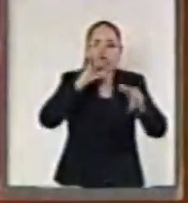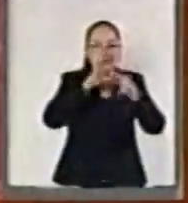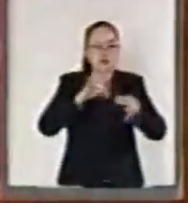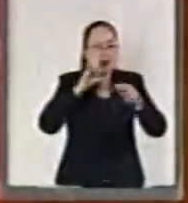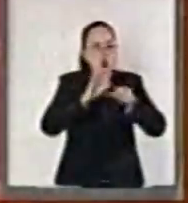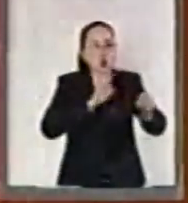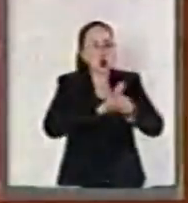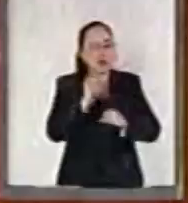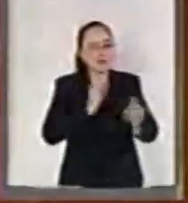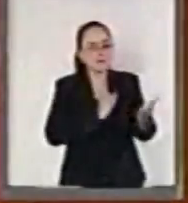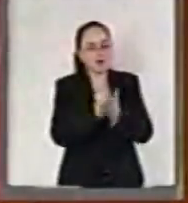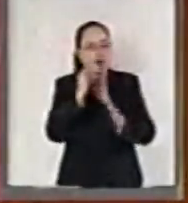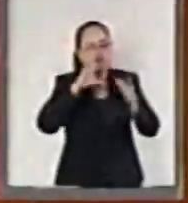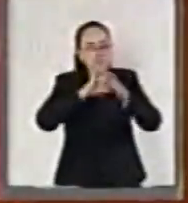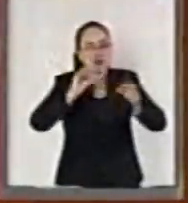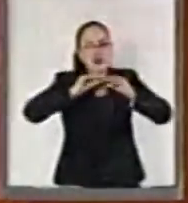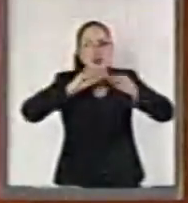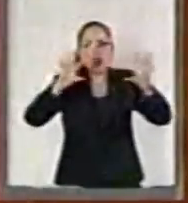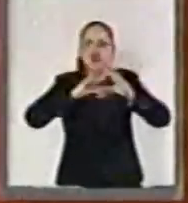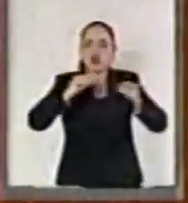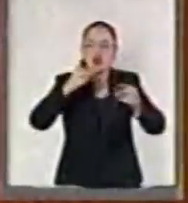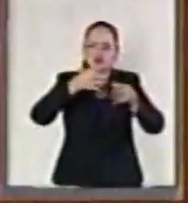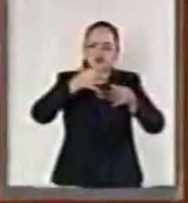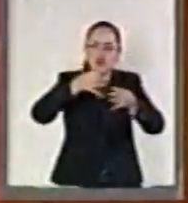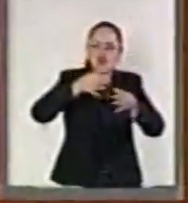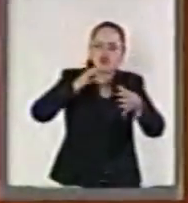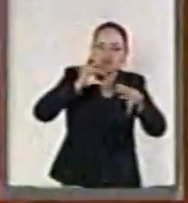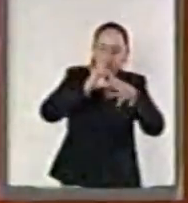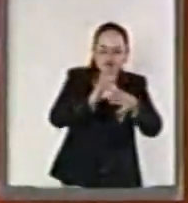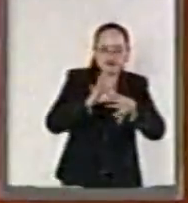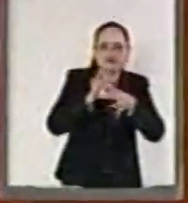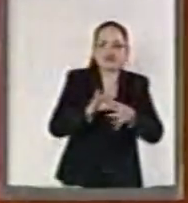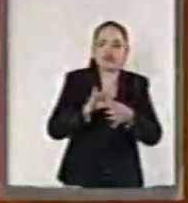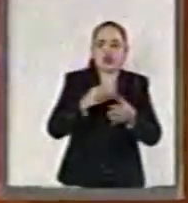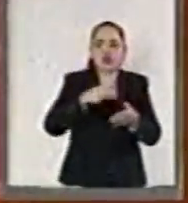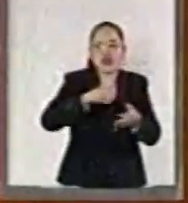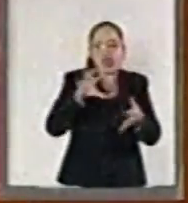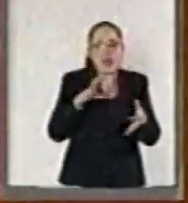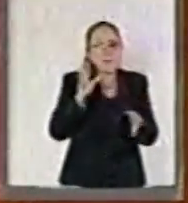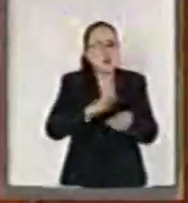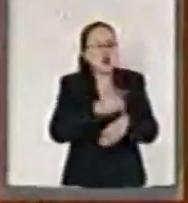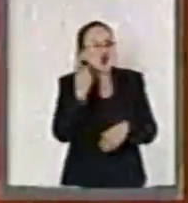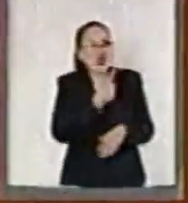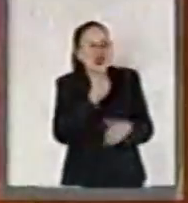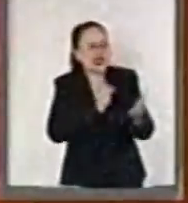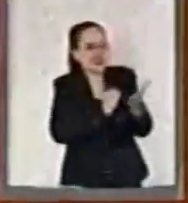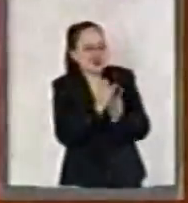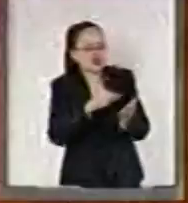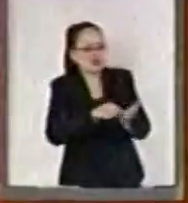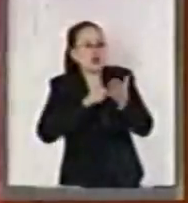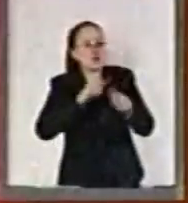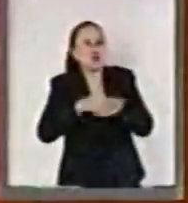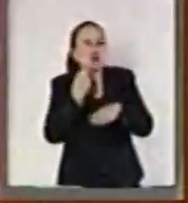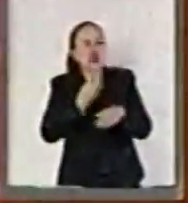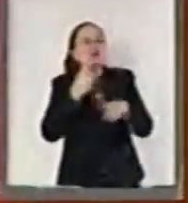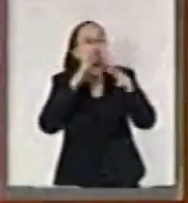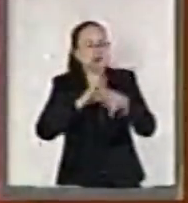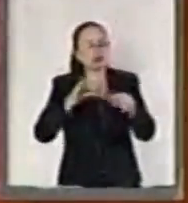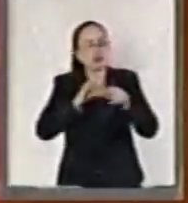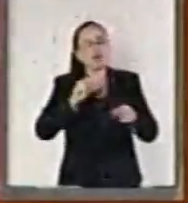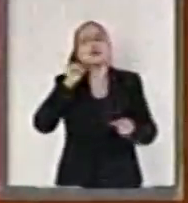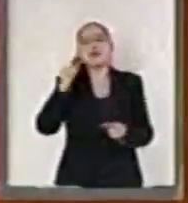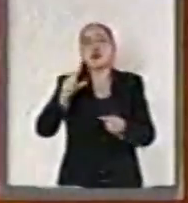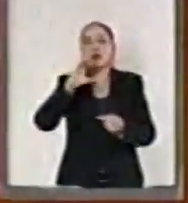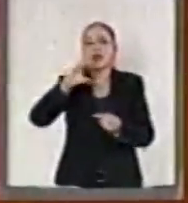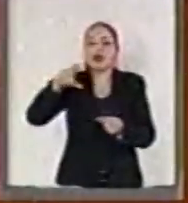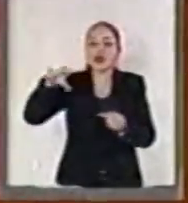decisiones, explicando elementos técnicos y jurídicos que toma en cuenta. También establecer la obligación de la CRE que